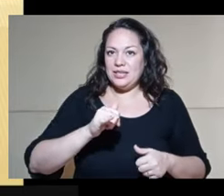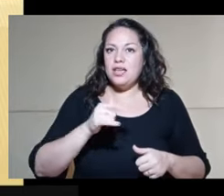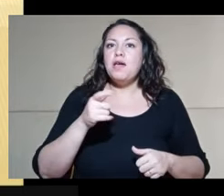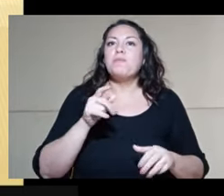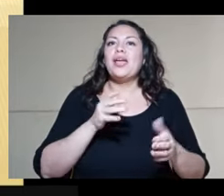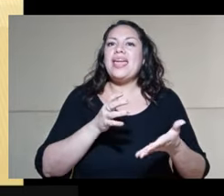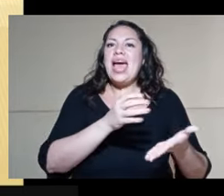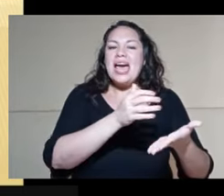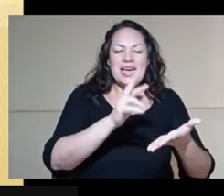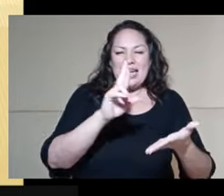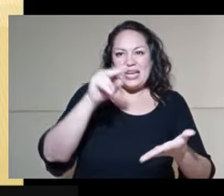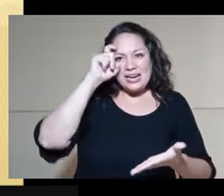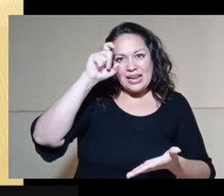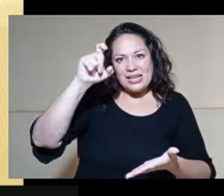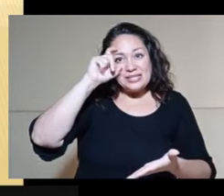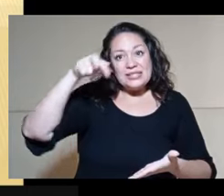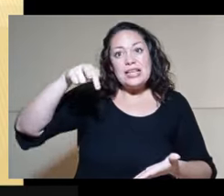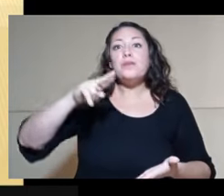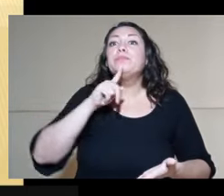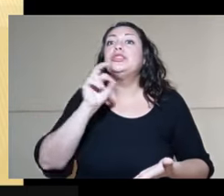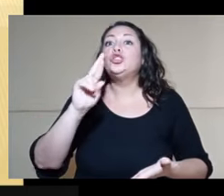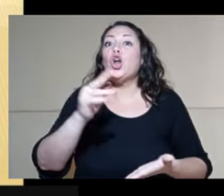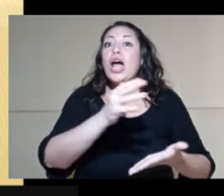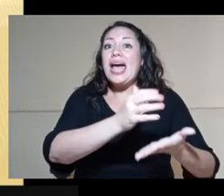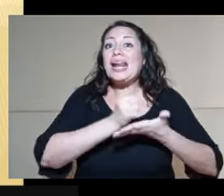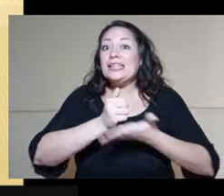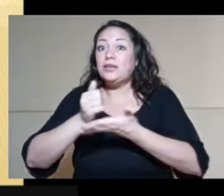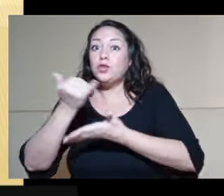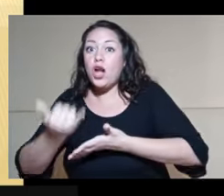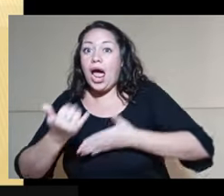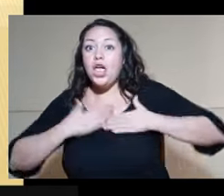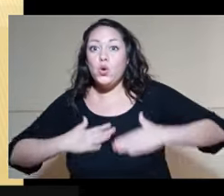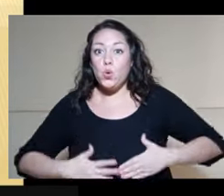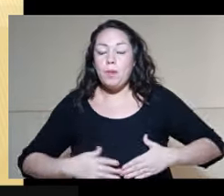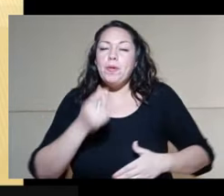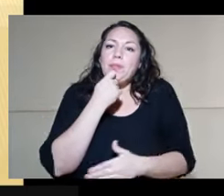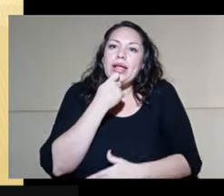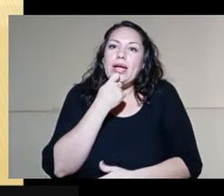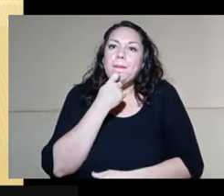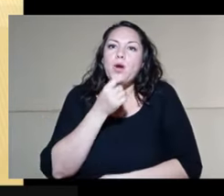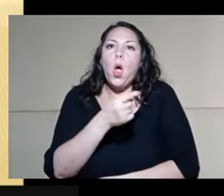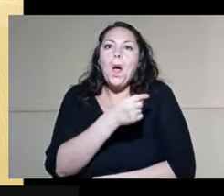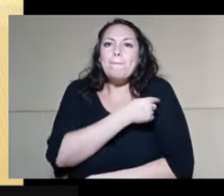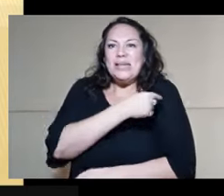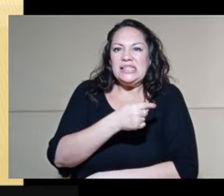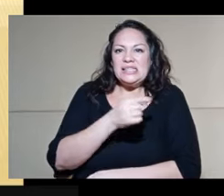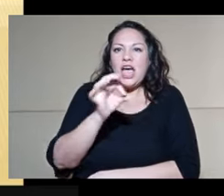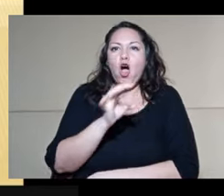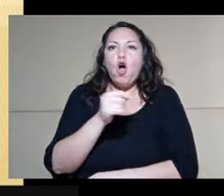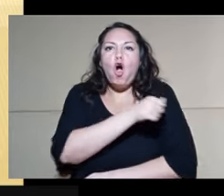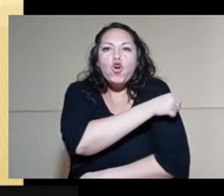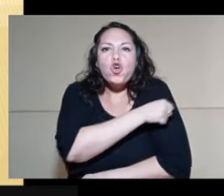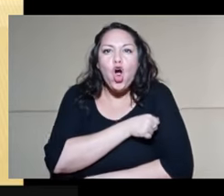dolor, receptores específicos para el dolor. Nosotros nos pinchamos o nos cortamos